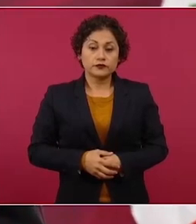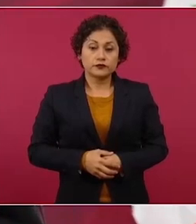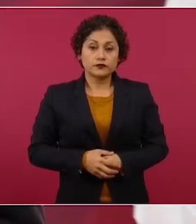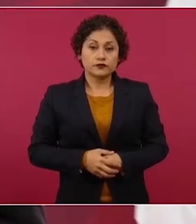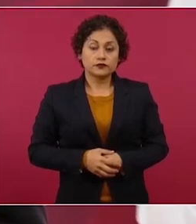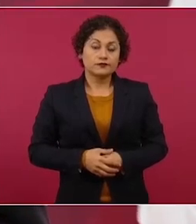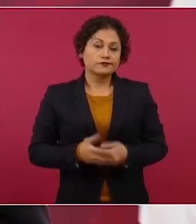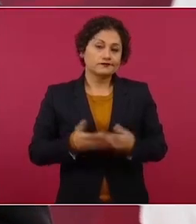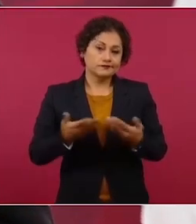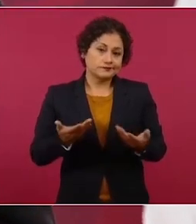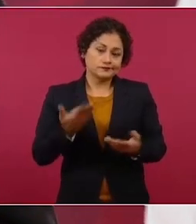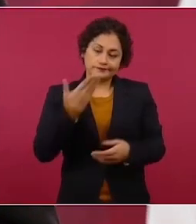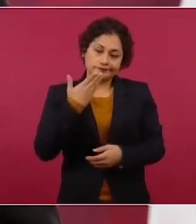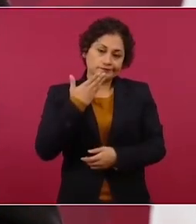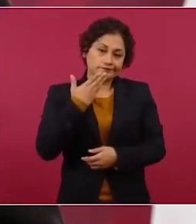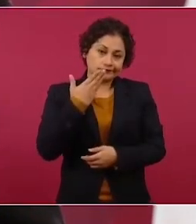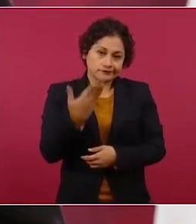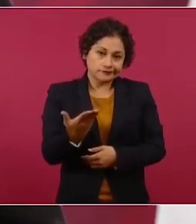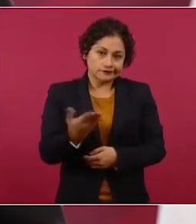celebramos porque